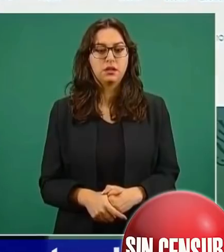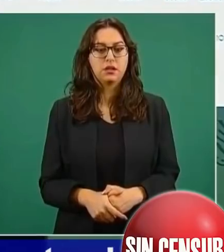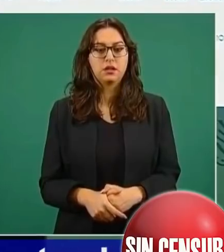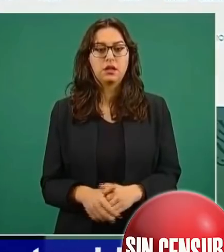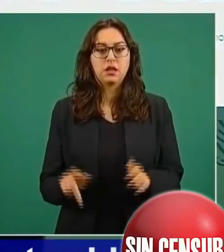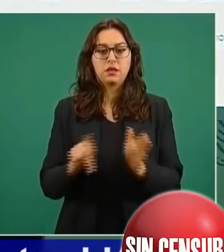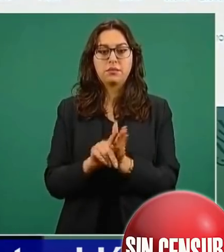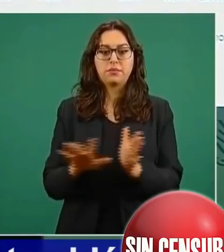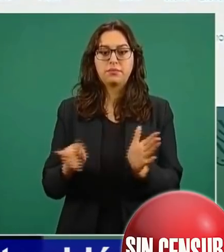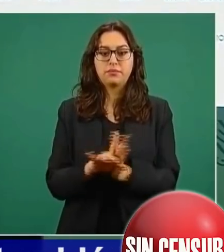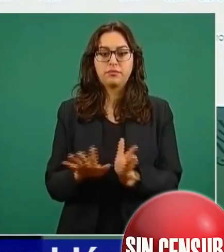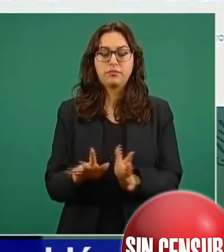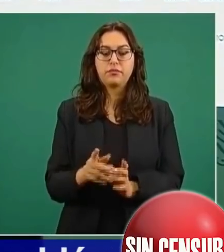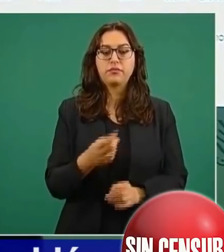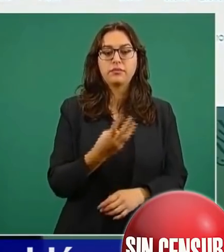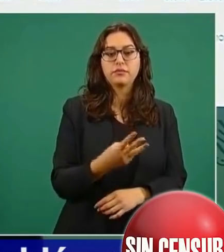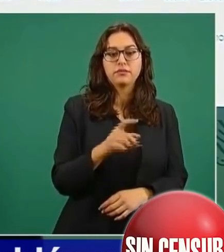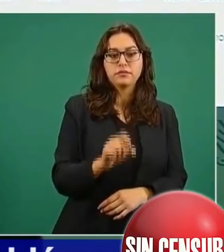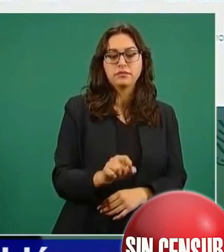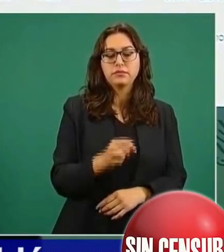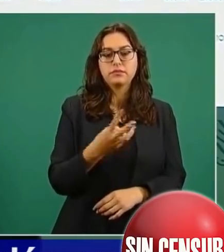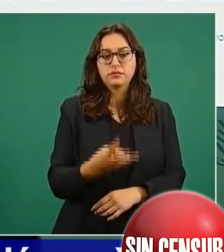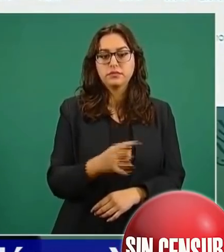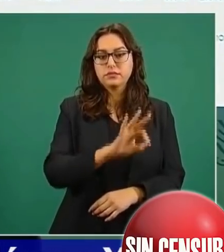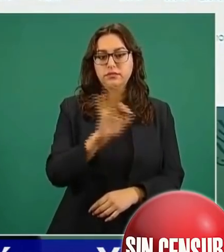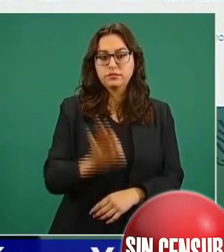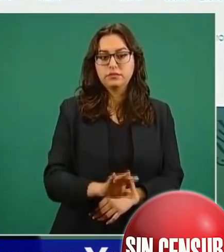Periódicos 3.3, radio 6,